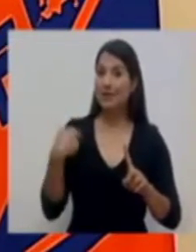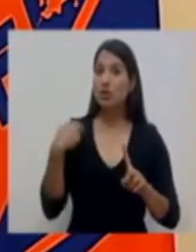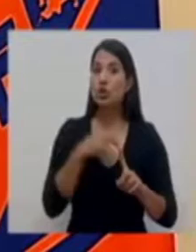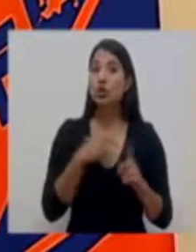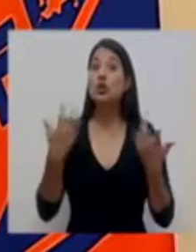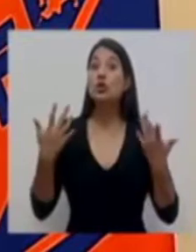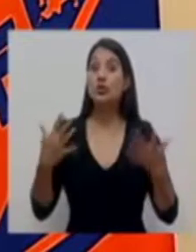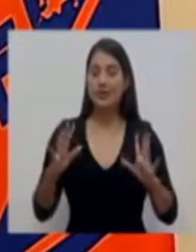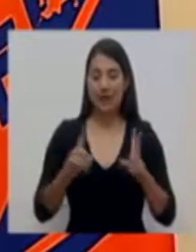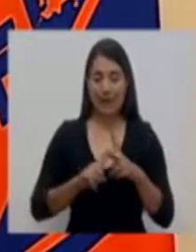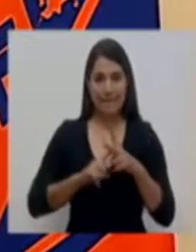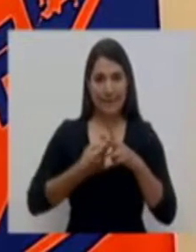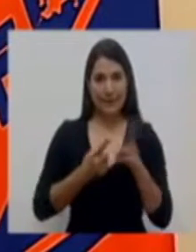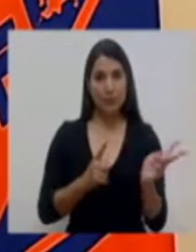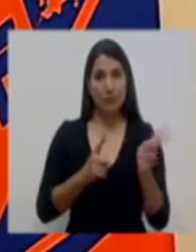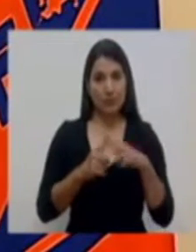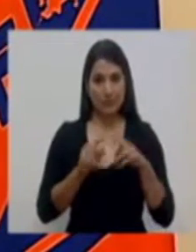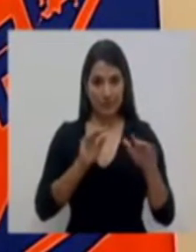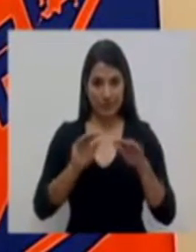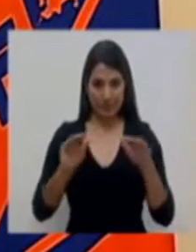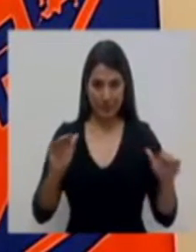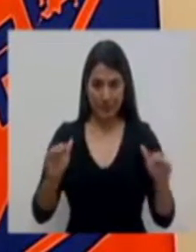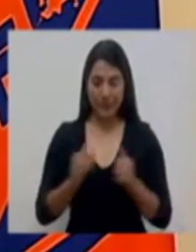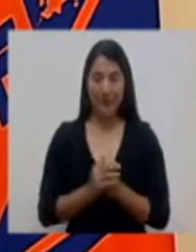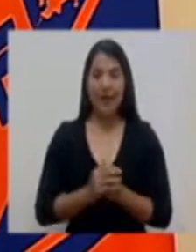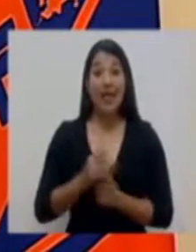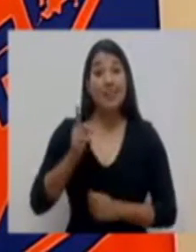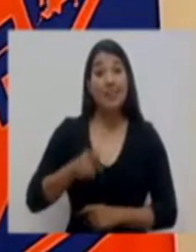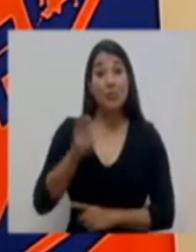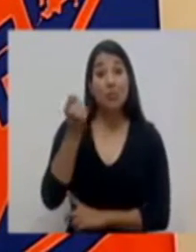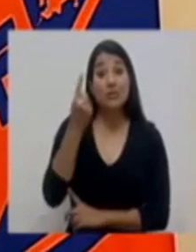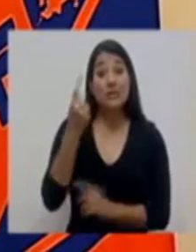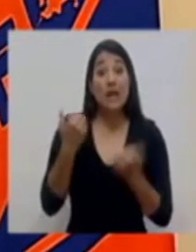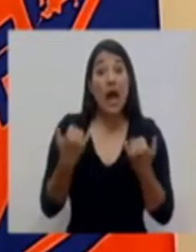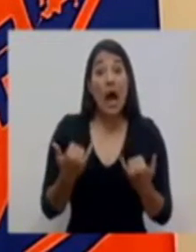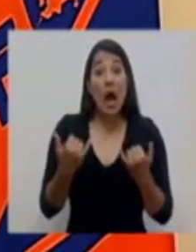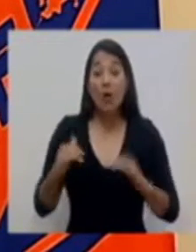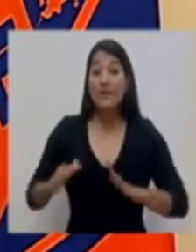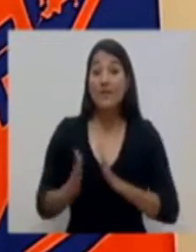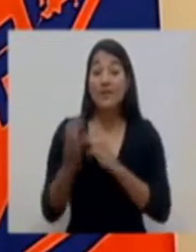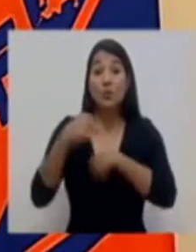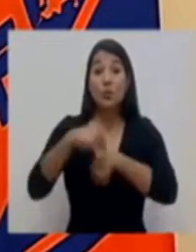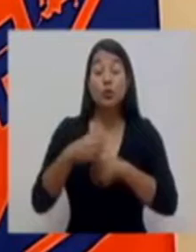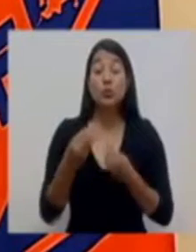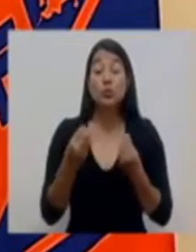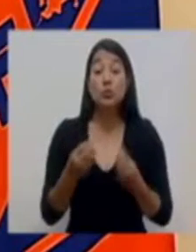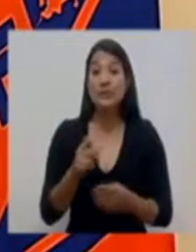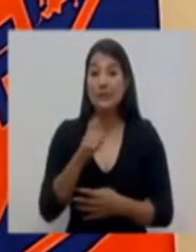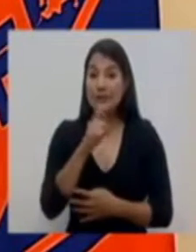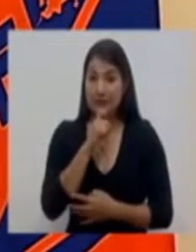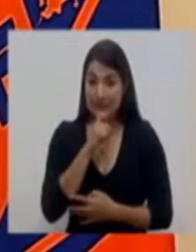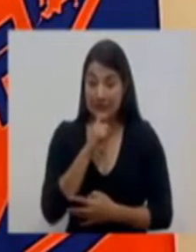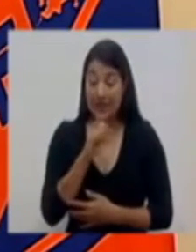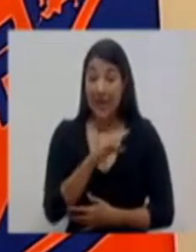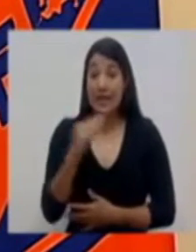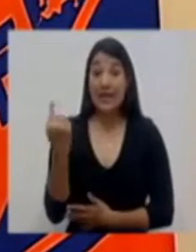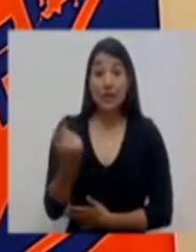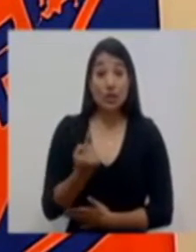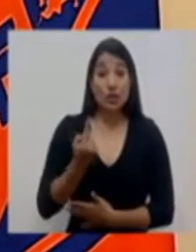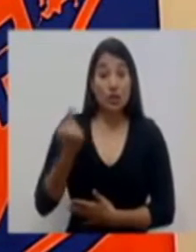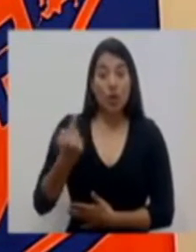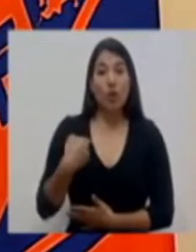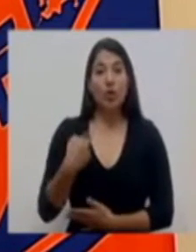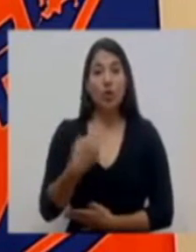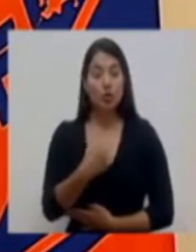venimos haciendo el llamado comprender que estamos en una situación muy crítica donde solamente nosotros